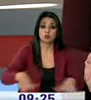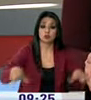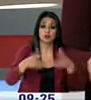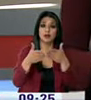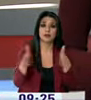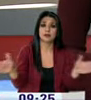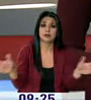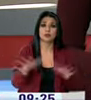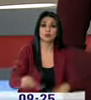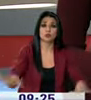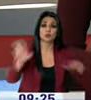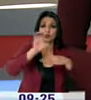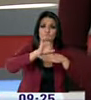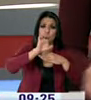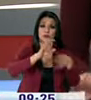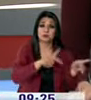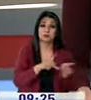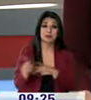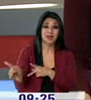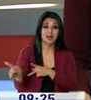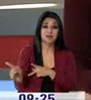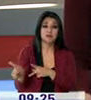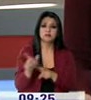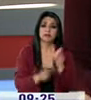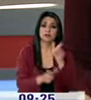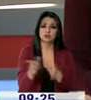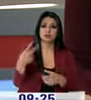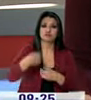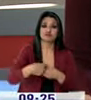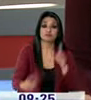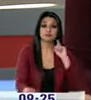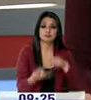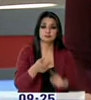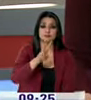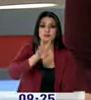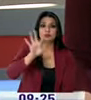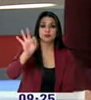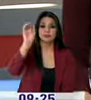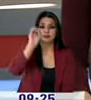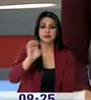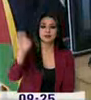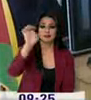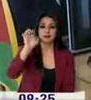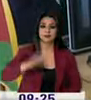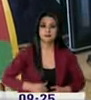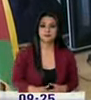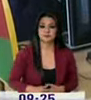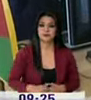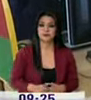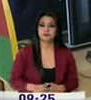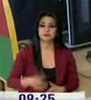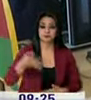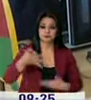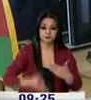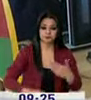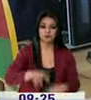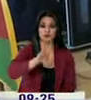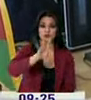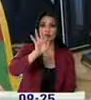se abrieron a escala nacional y prevén acoger a los postulantes hasta el próximo 29 de enero. Un total de